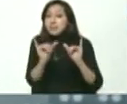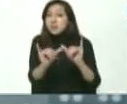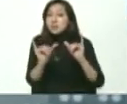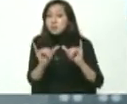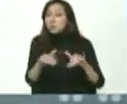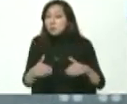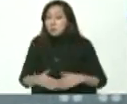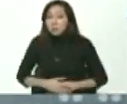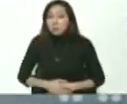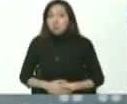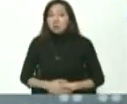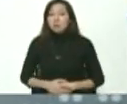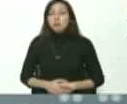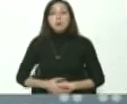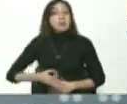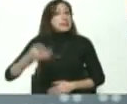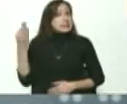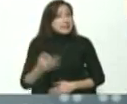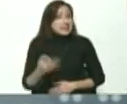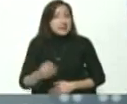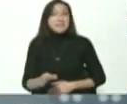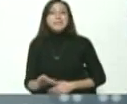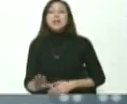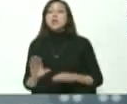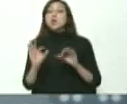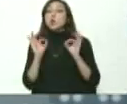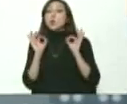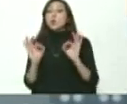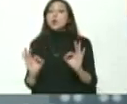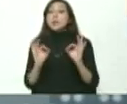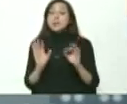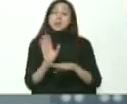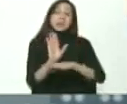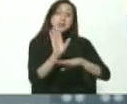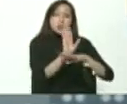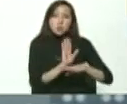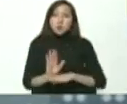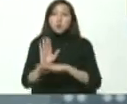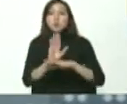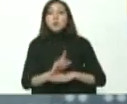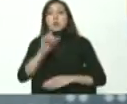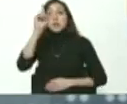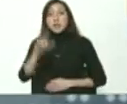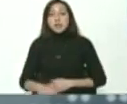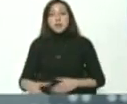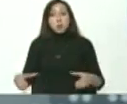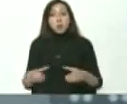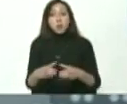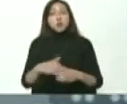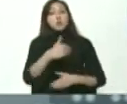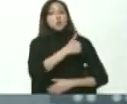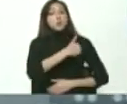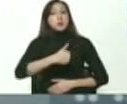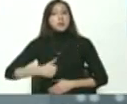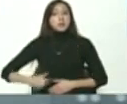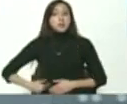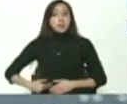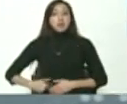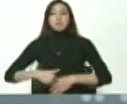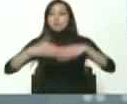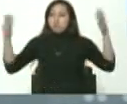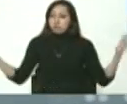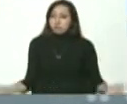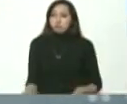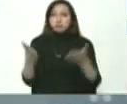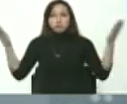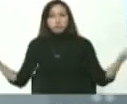en esa dirección, siempre cuidándonos. Y la comisión presidencial, bueno, reanimando y